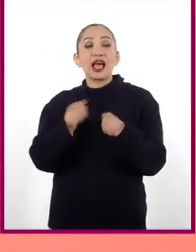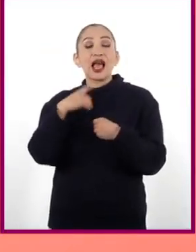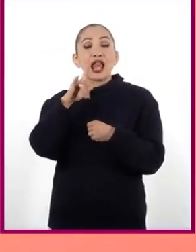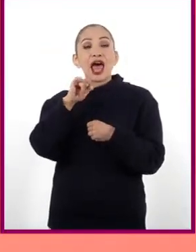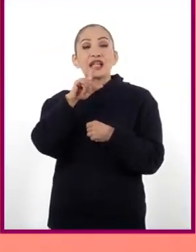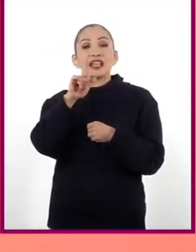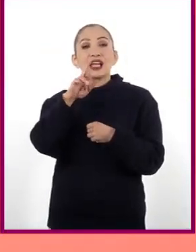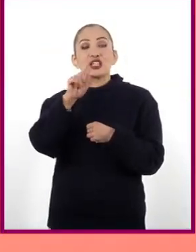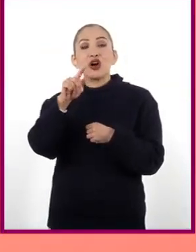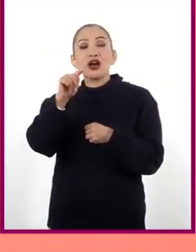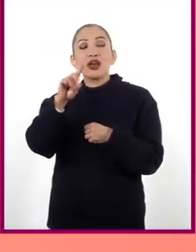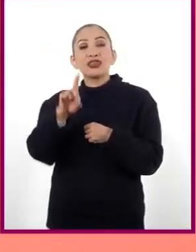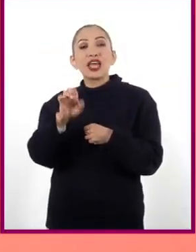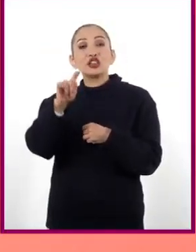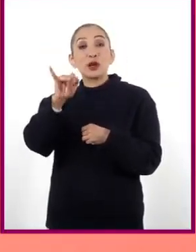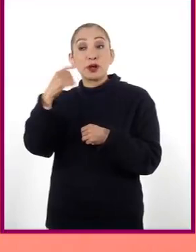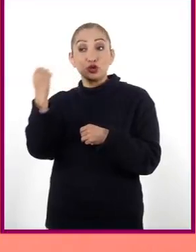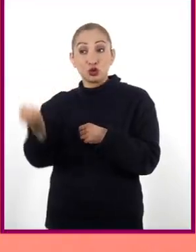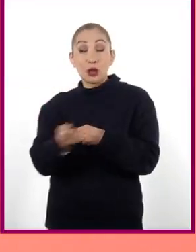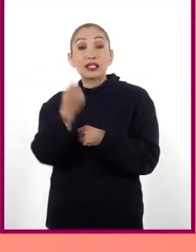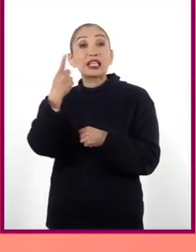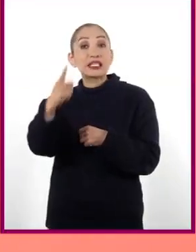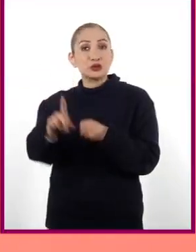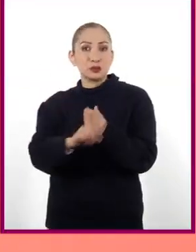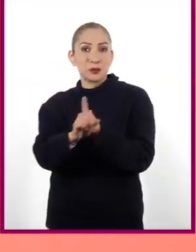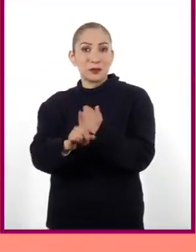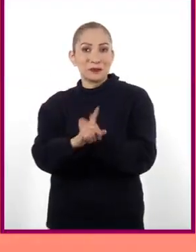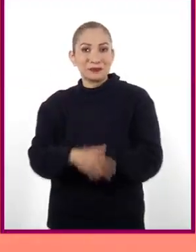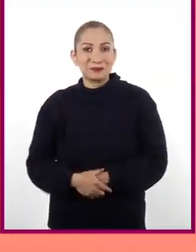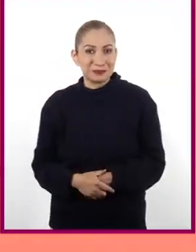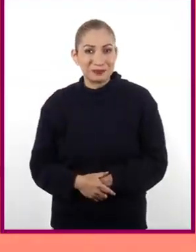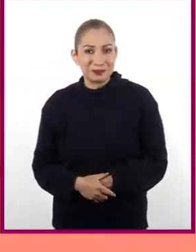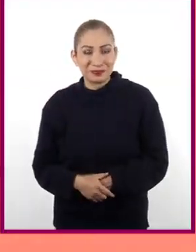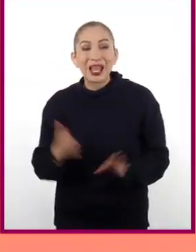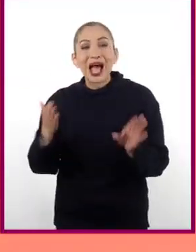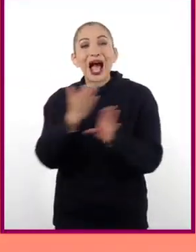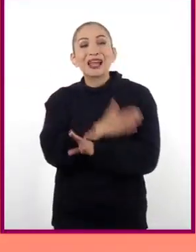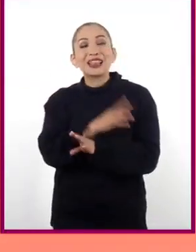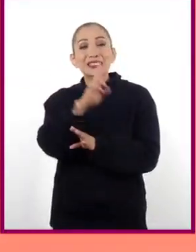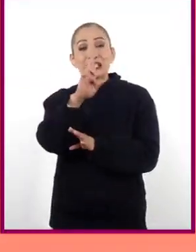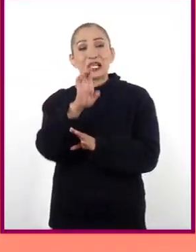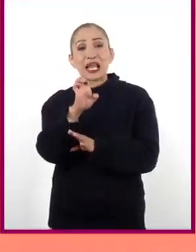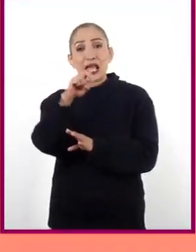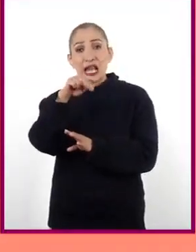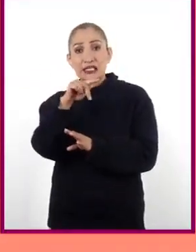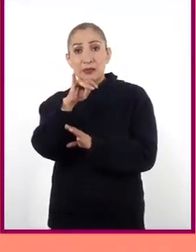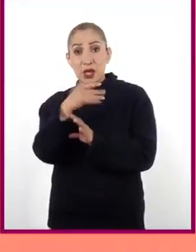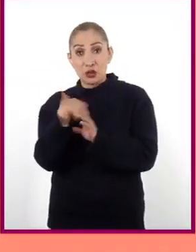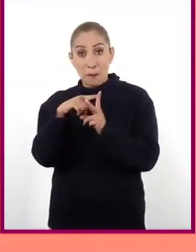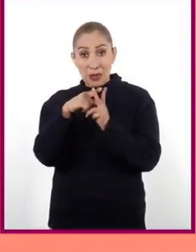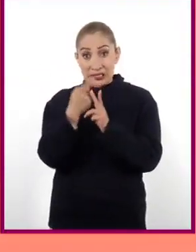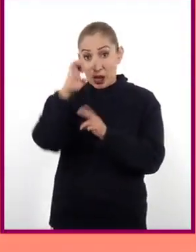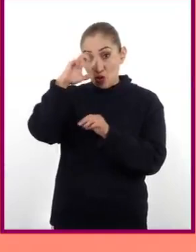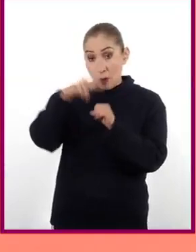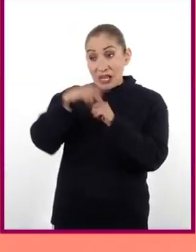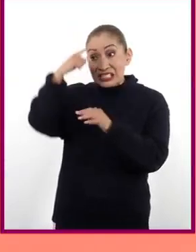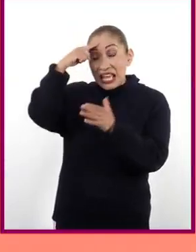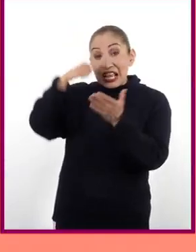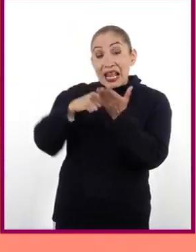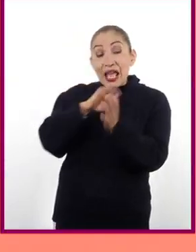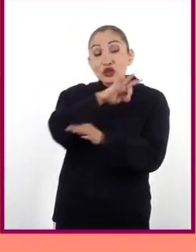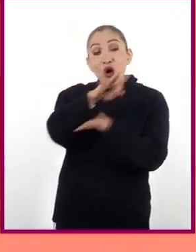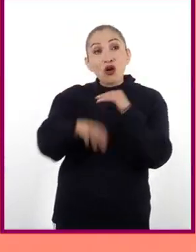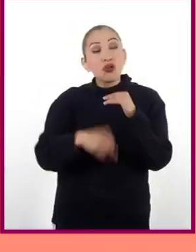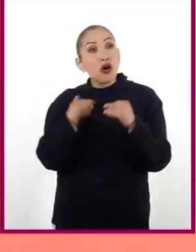de Tormes y de sus fortunas y adversidades. Antes del Renacimiento en Europa, se creía que todo